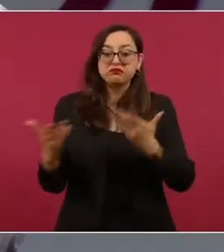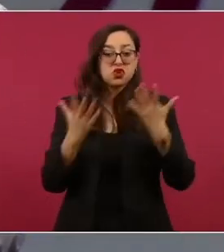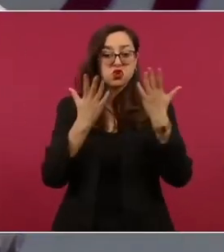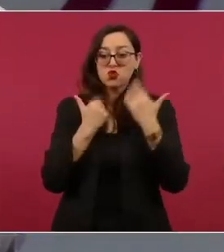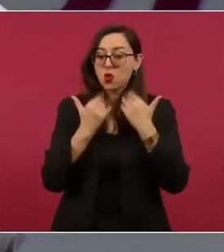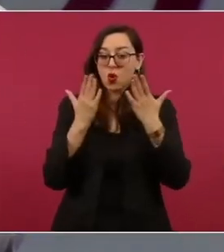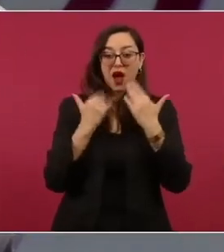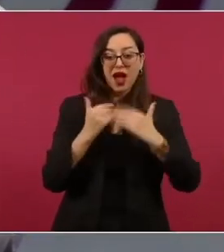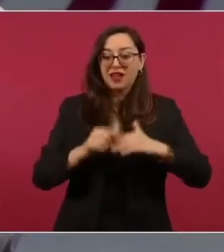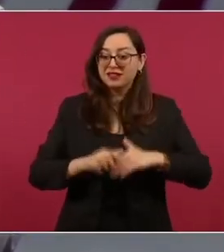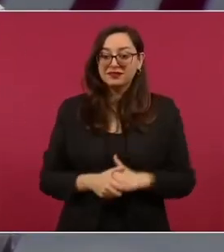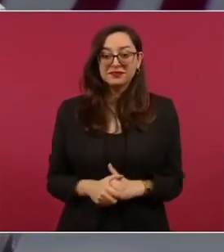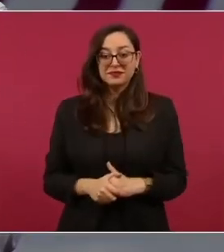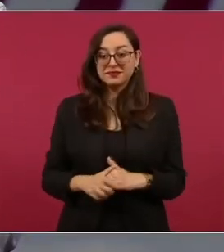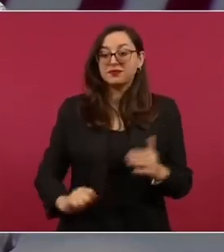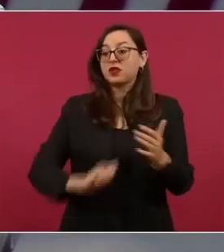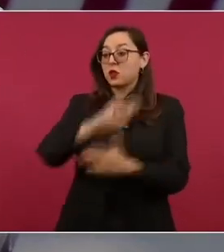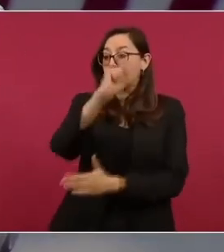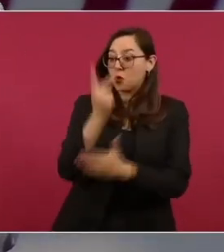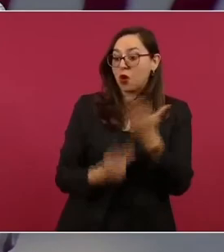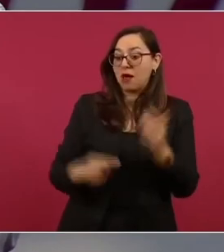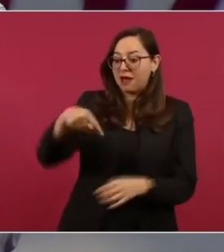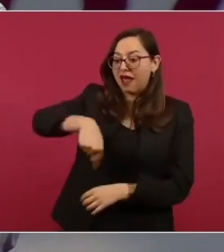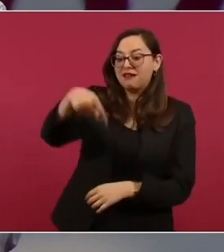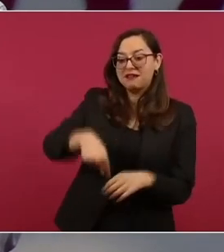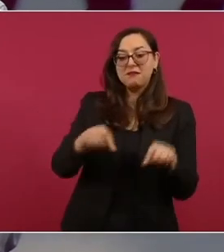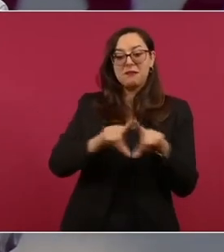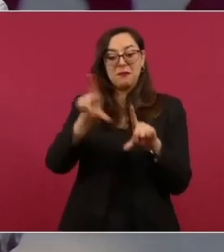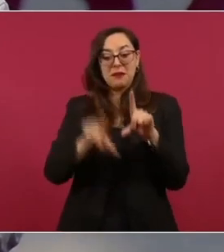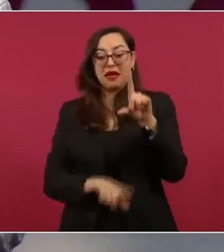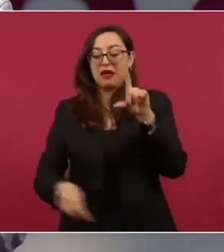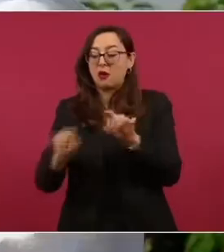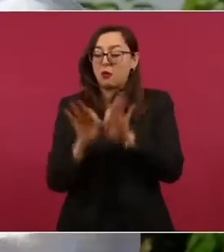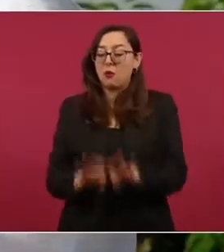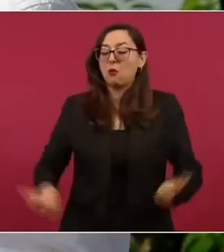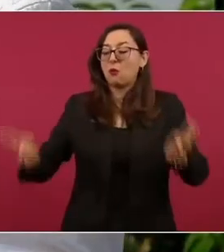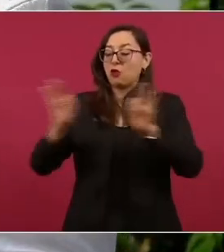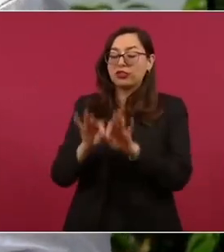Es el programa de reforestación más importante del mundo, con